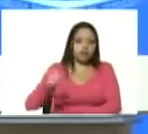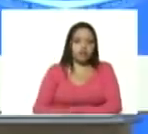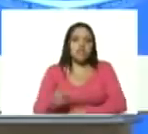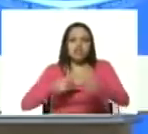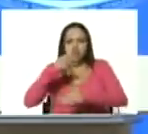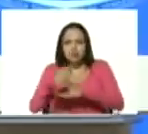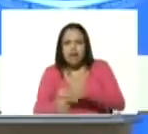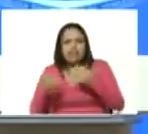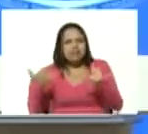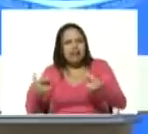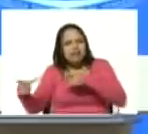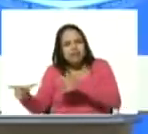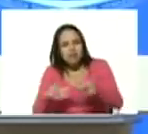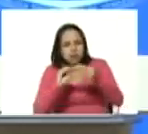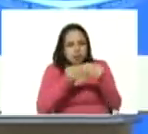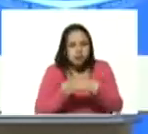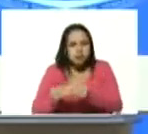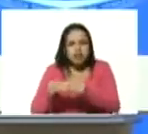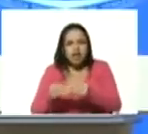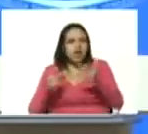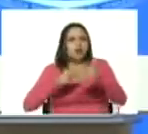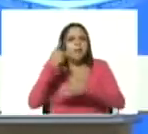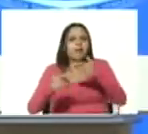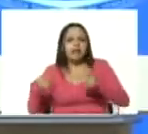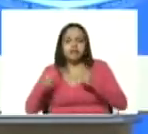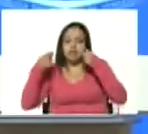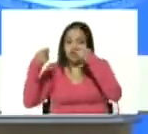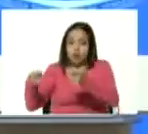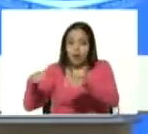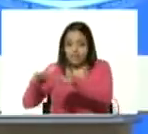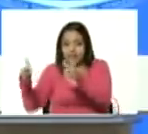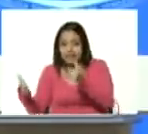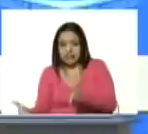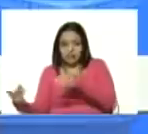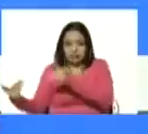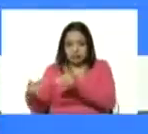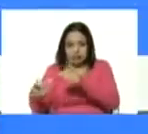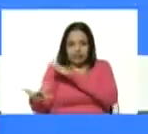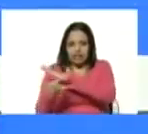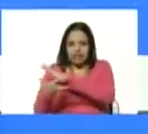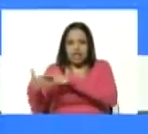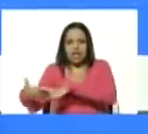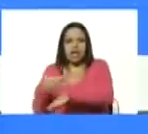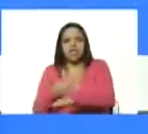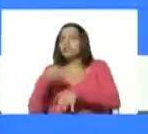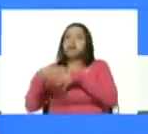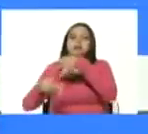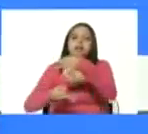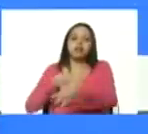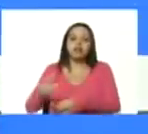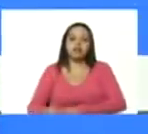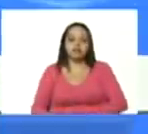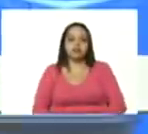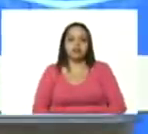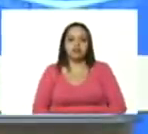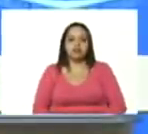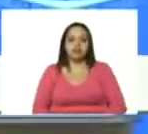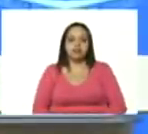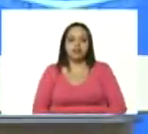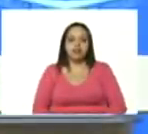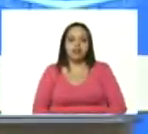se elaboró. Incluso fue un plan que fue llevado a esa mesa técnica que mencionó previamente Brian de la agencia Reuters.